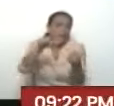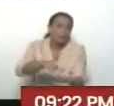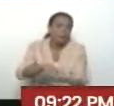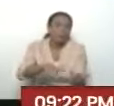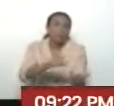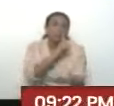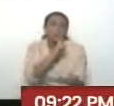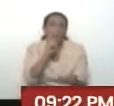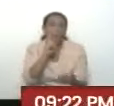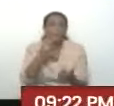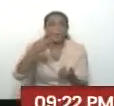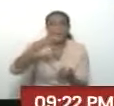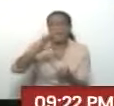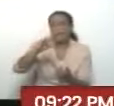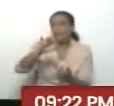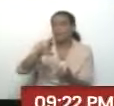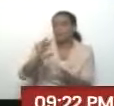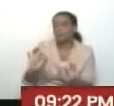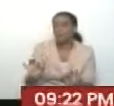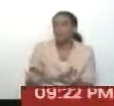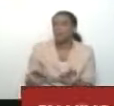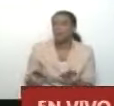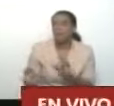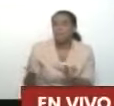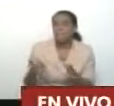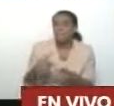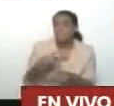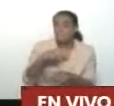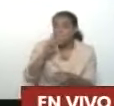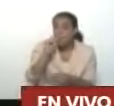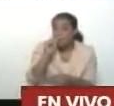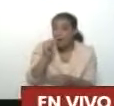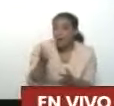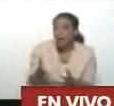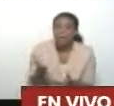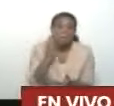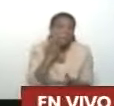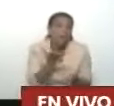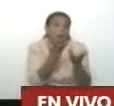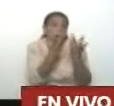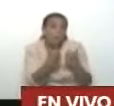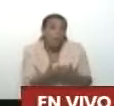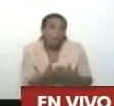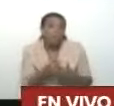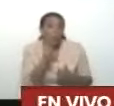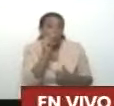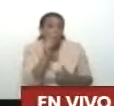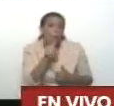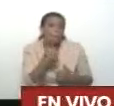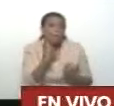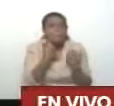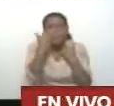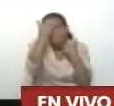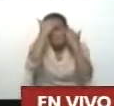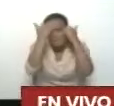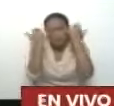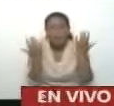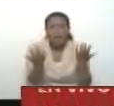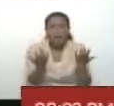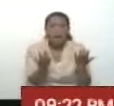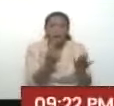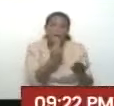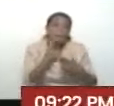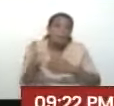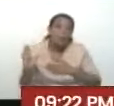el nombre de Henry, mi padre contaba, mi madre cuenta, de que Enrique se puso malo con fiebre y mi padre le